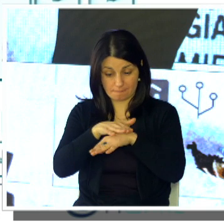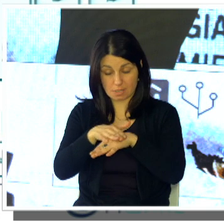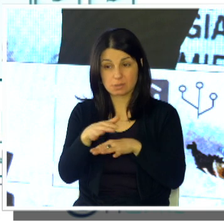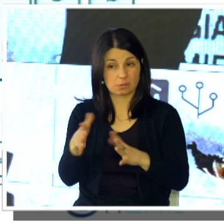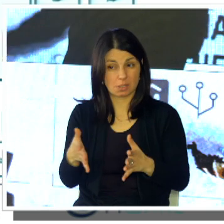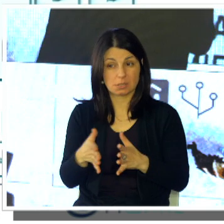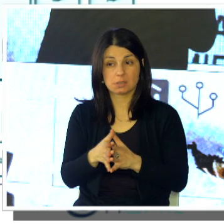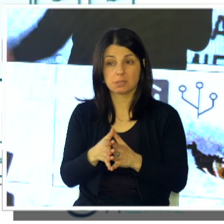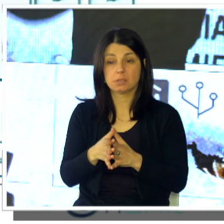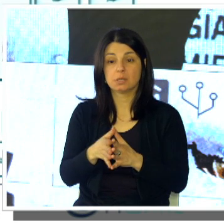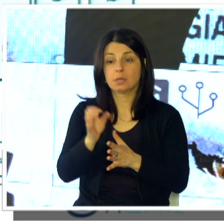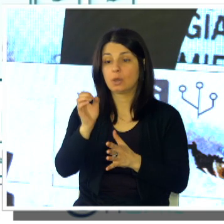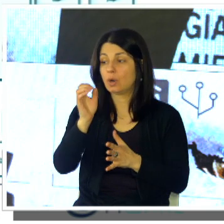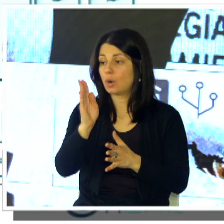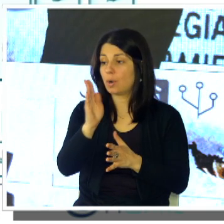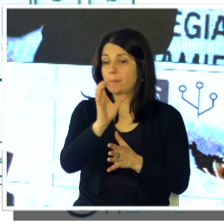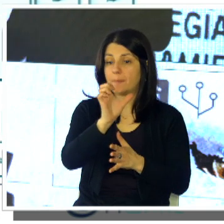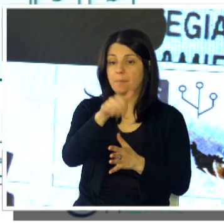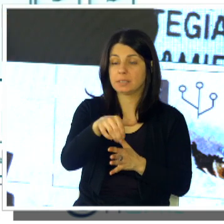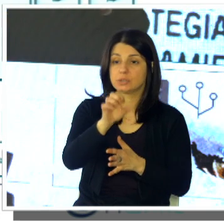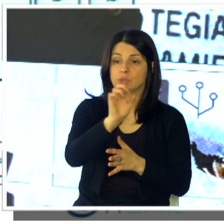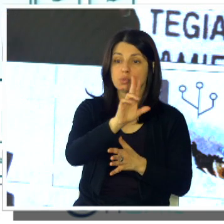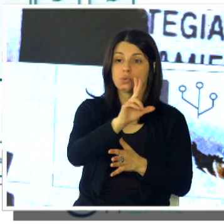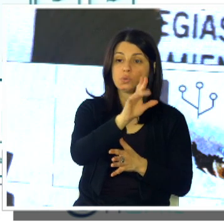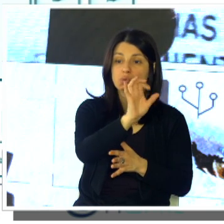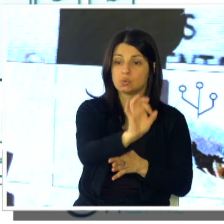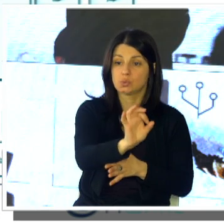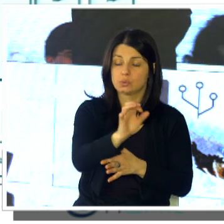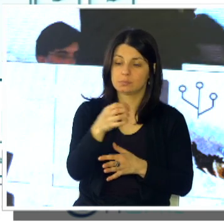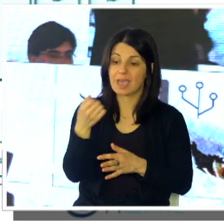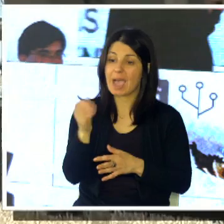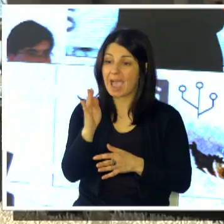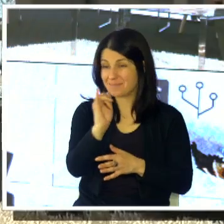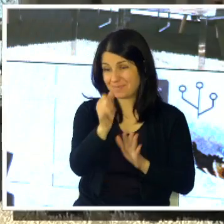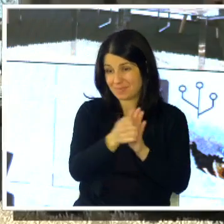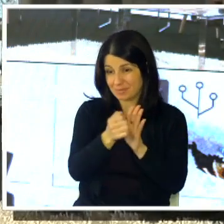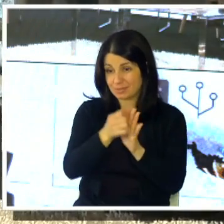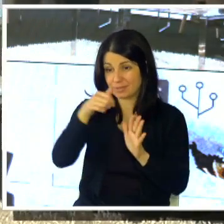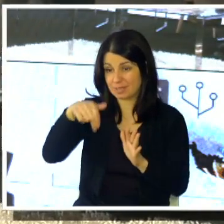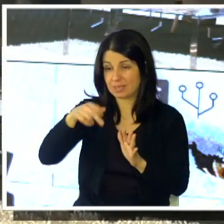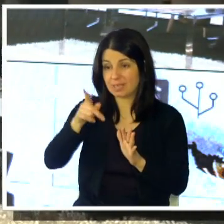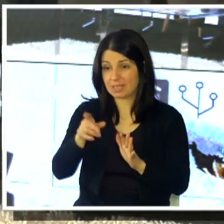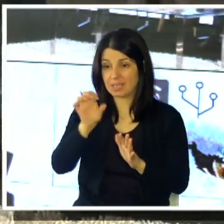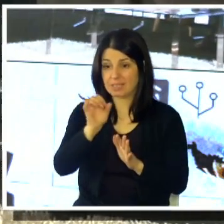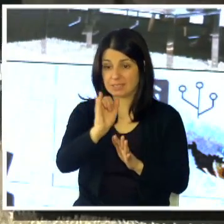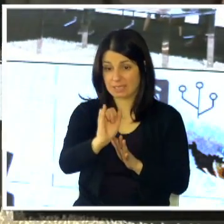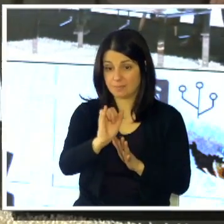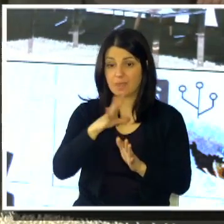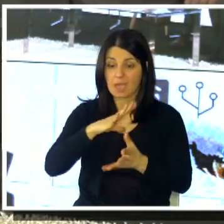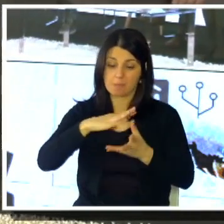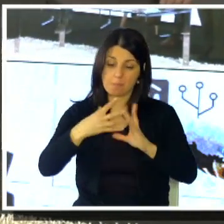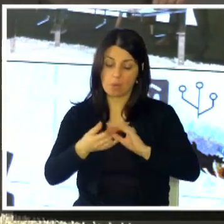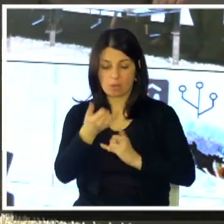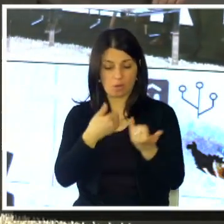Básicamente open source, con APIs estándar, el API se llama NGCI. Tiene modelos de